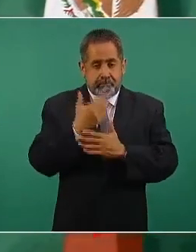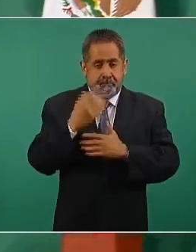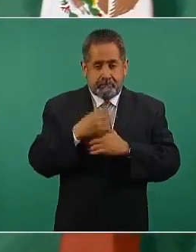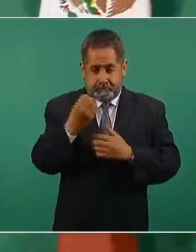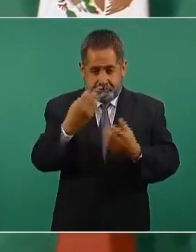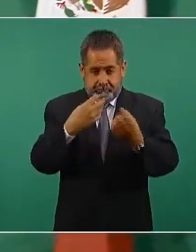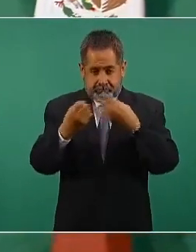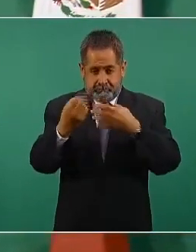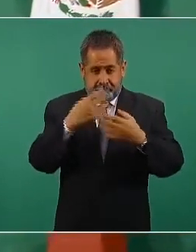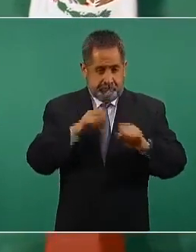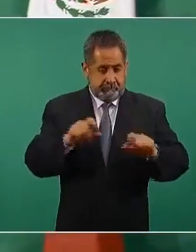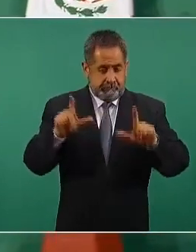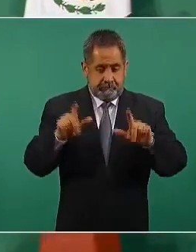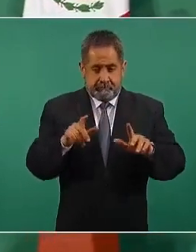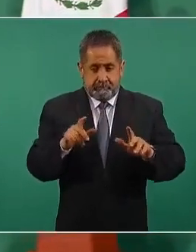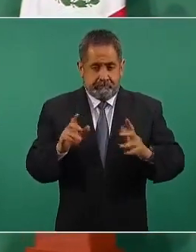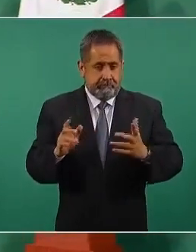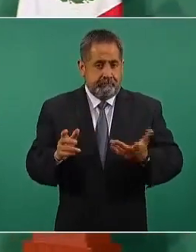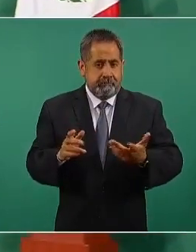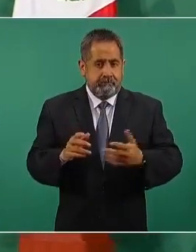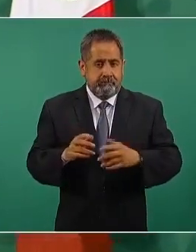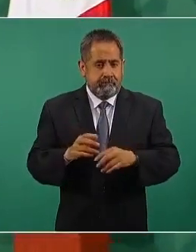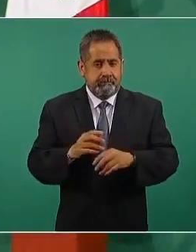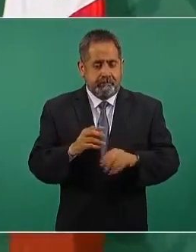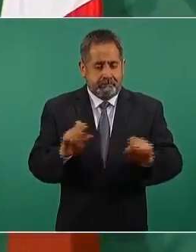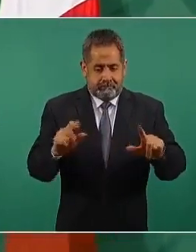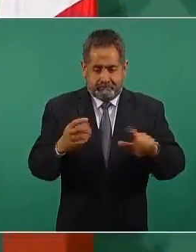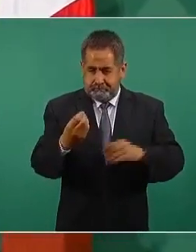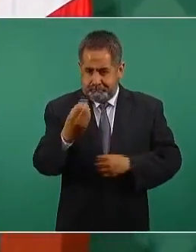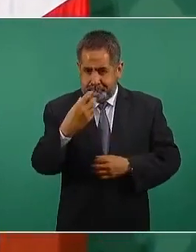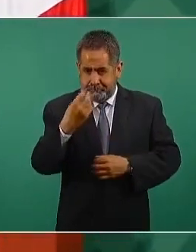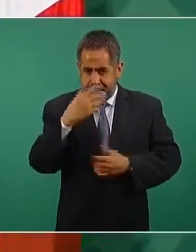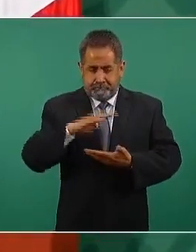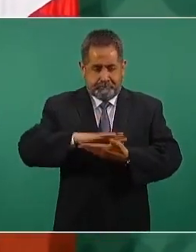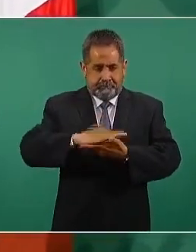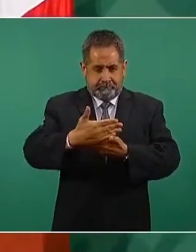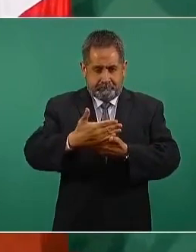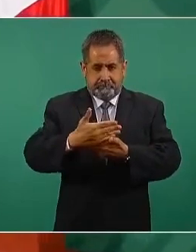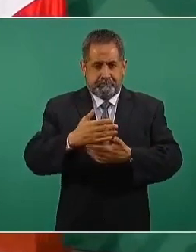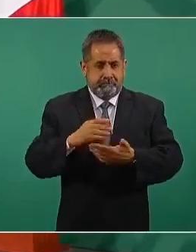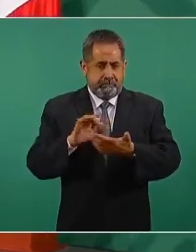por mensajes de aparatos electrónicos